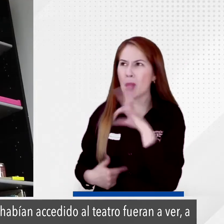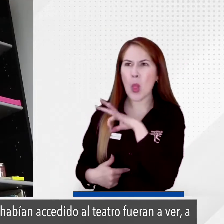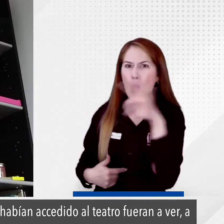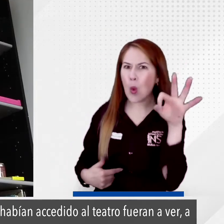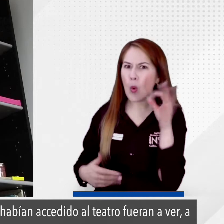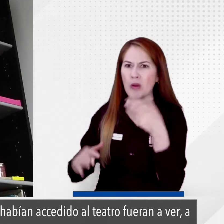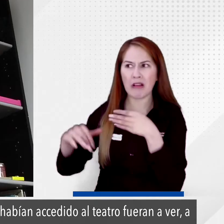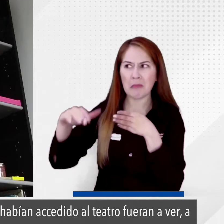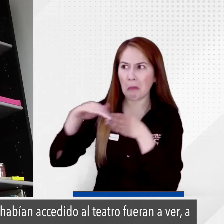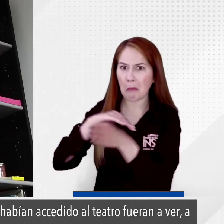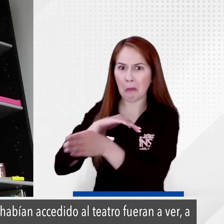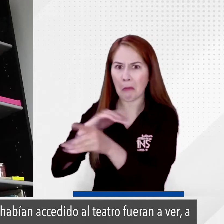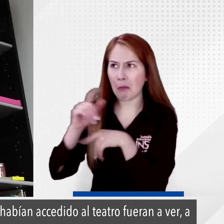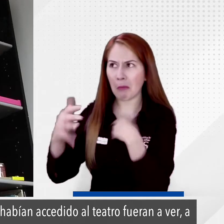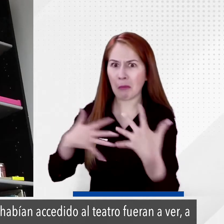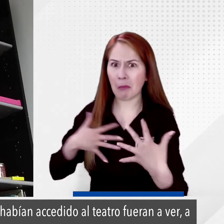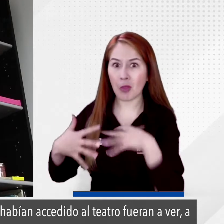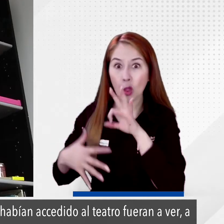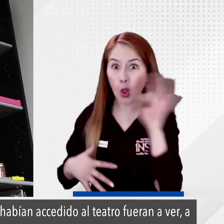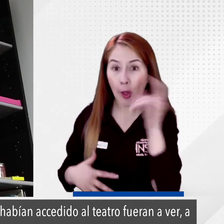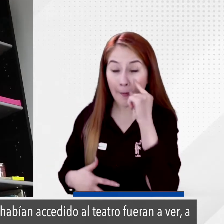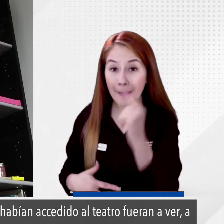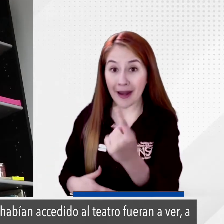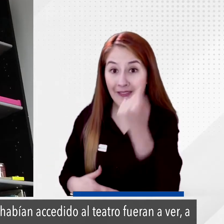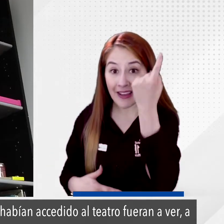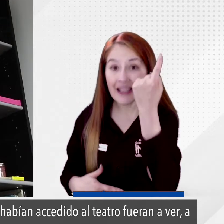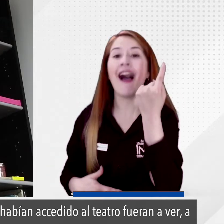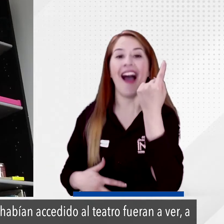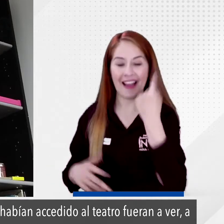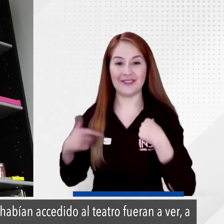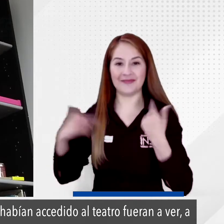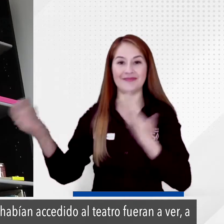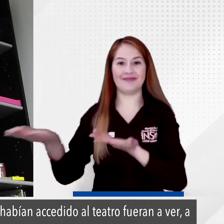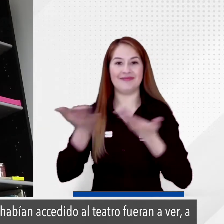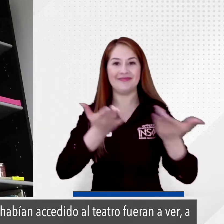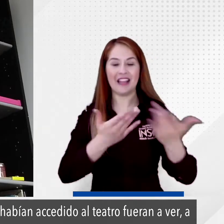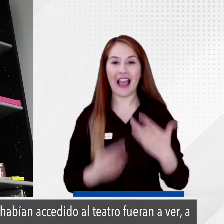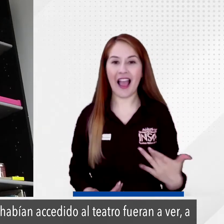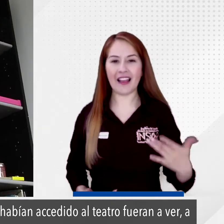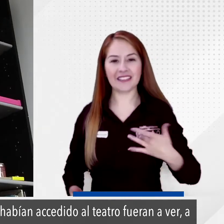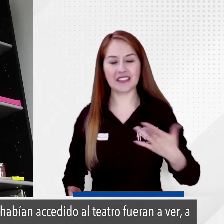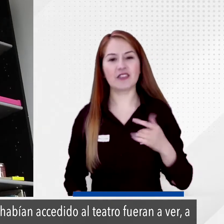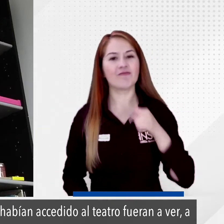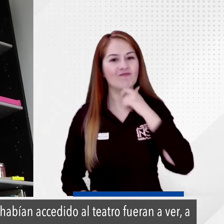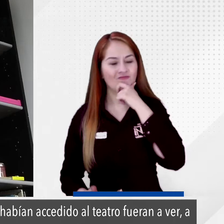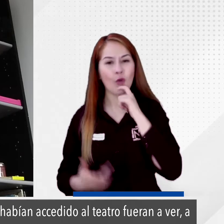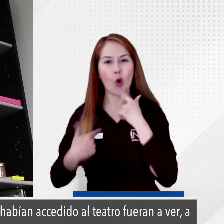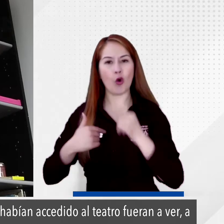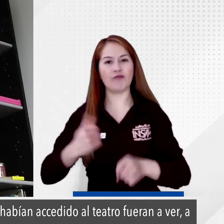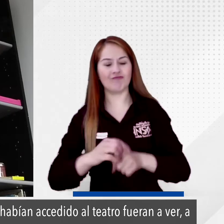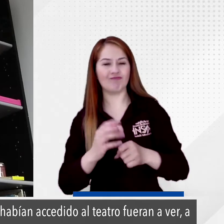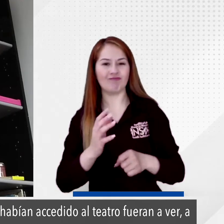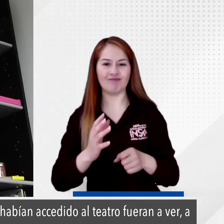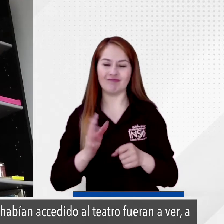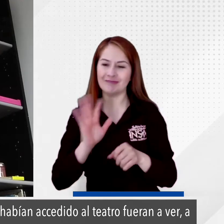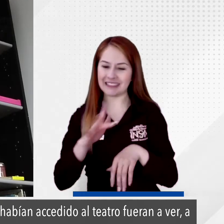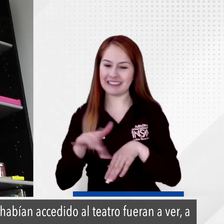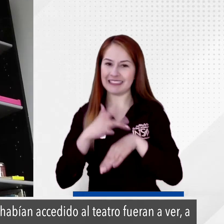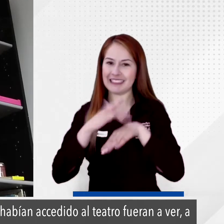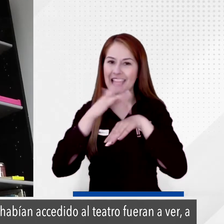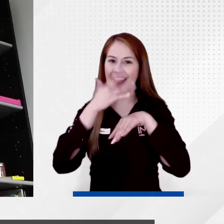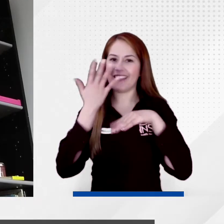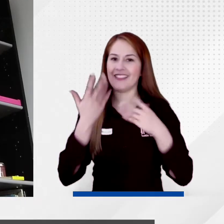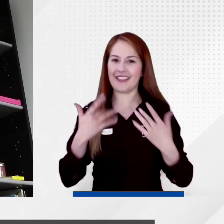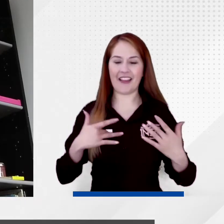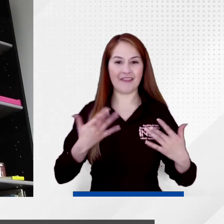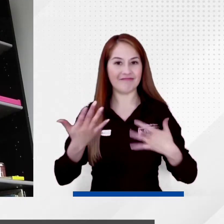a sentir, ¿cierto? Una experiencia sensible a través del